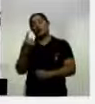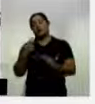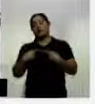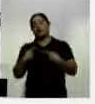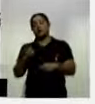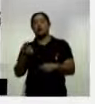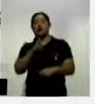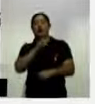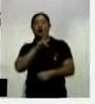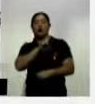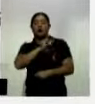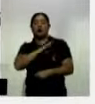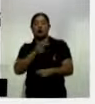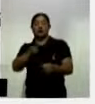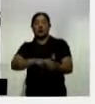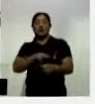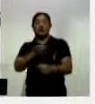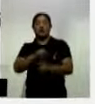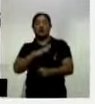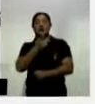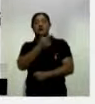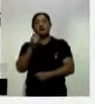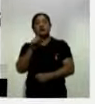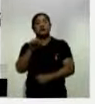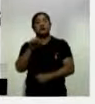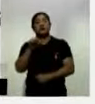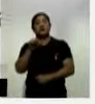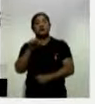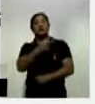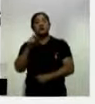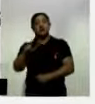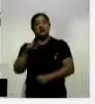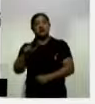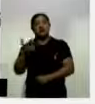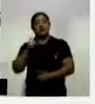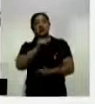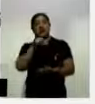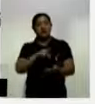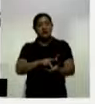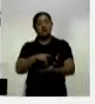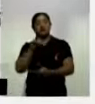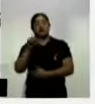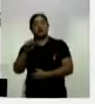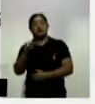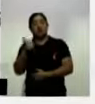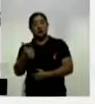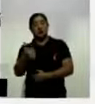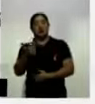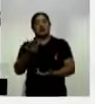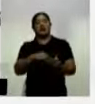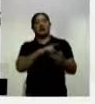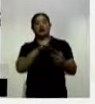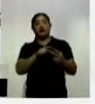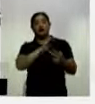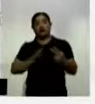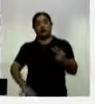momento, Tlaxcala registra 117 casos, Apizaco 66, Chautempan y San Pablo del Monte 40, Huamantla y